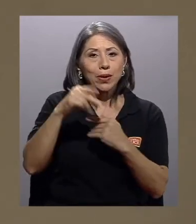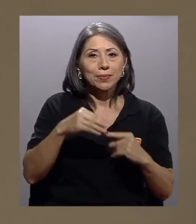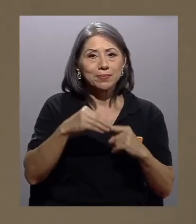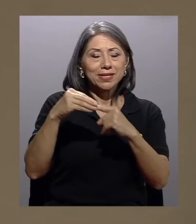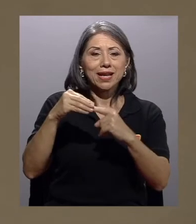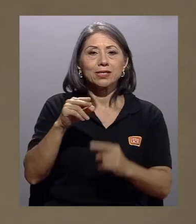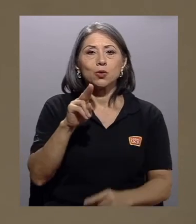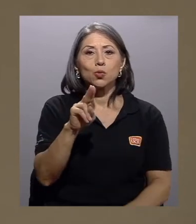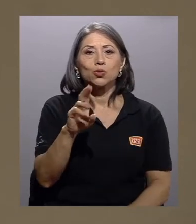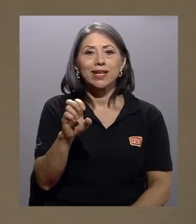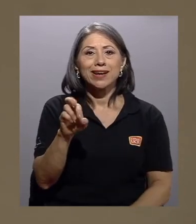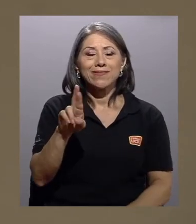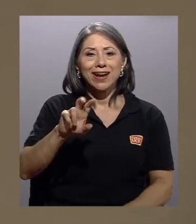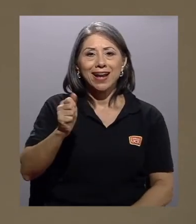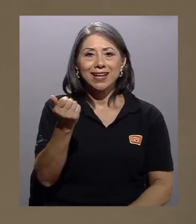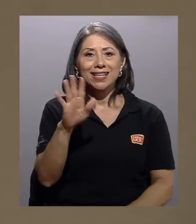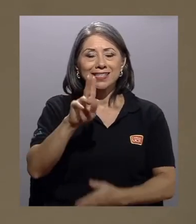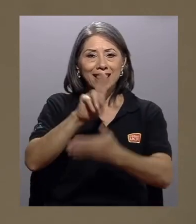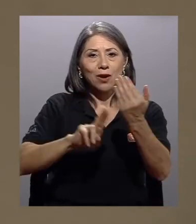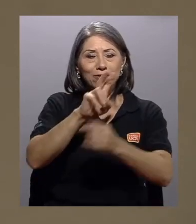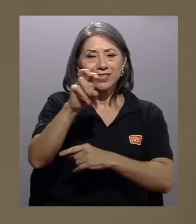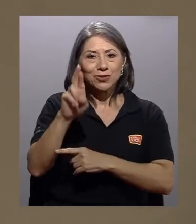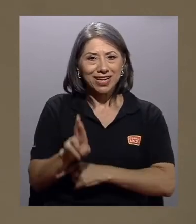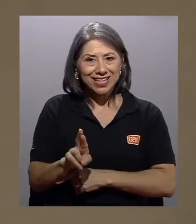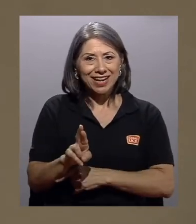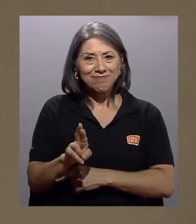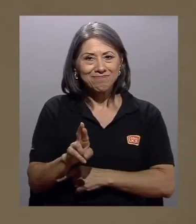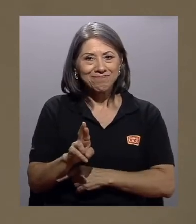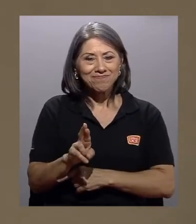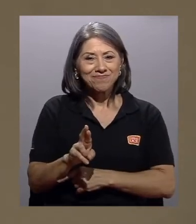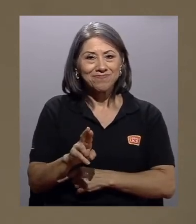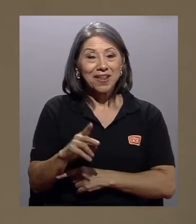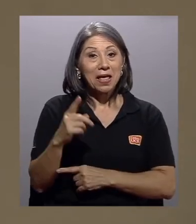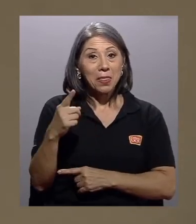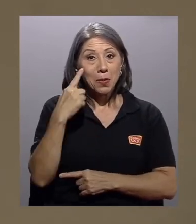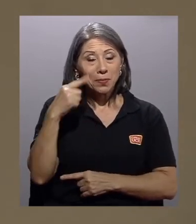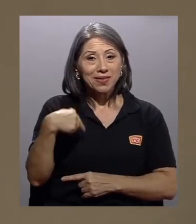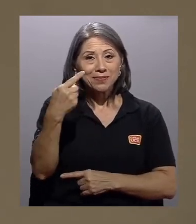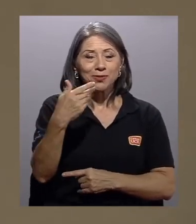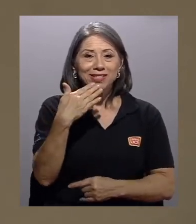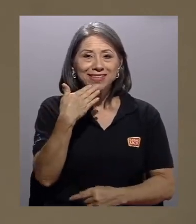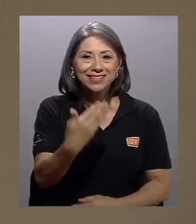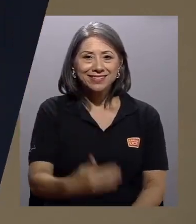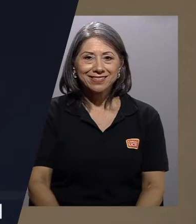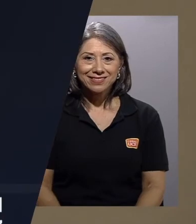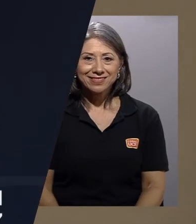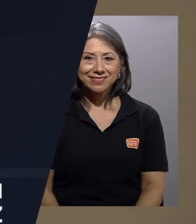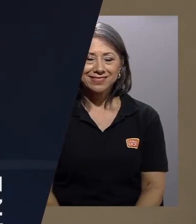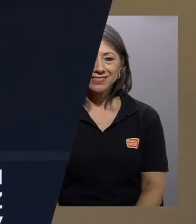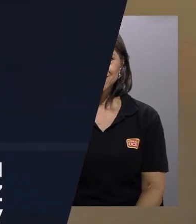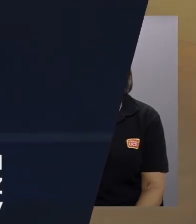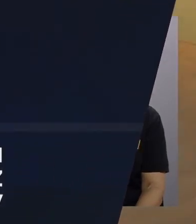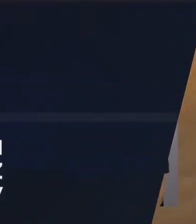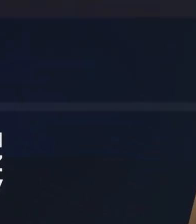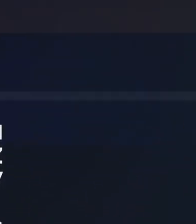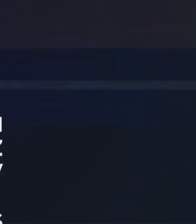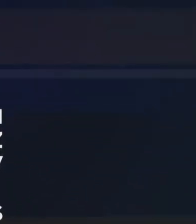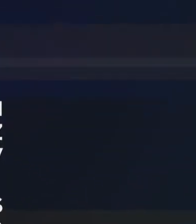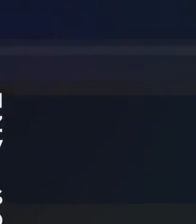con especiales UCR del Canal 15 de la Universidad de Costa Rica. Hasta la próxima y muchas gracias.